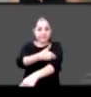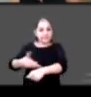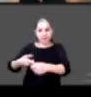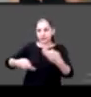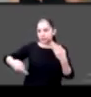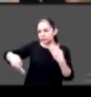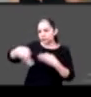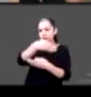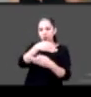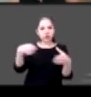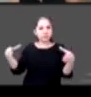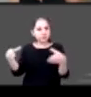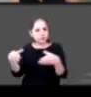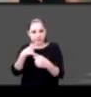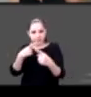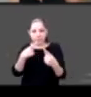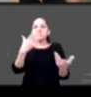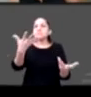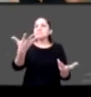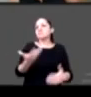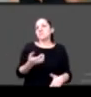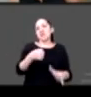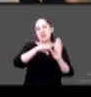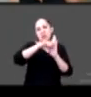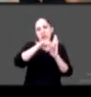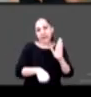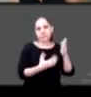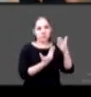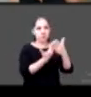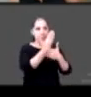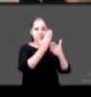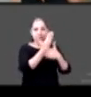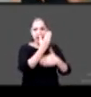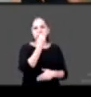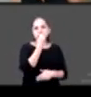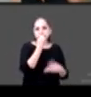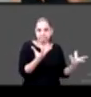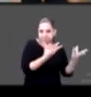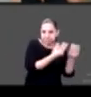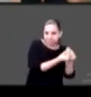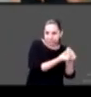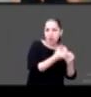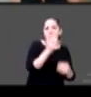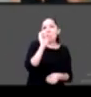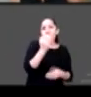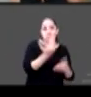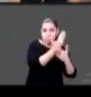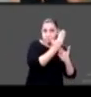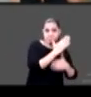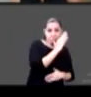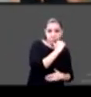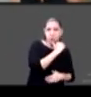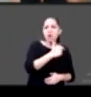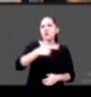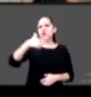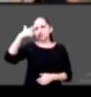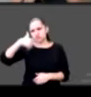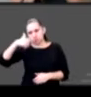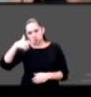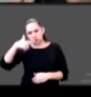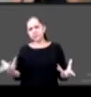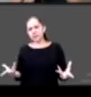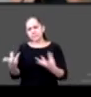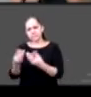podemos tomar desayuno juntos? ¿Cómo podemos cenar juntos? ¿Cómo podemos tener nuestros espacios, cada uno de